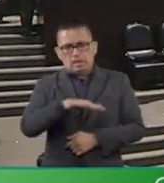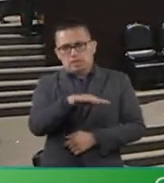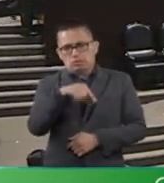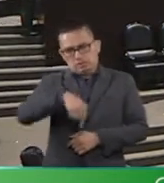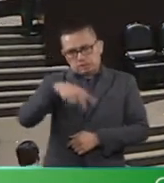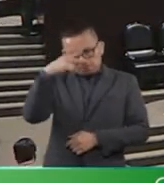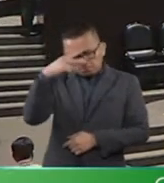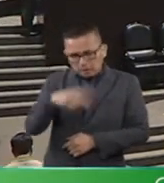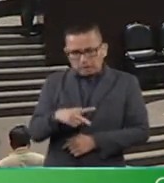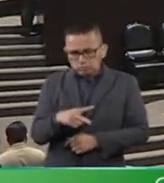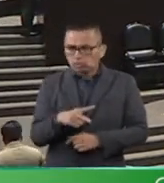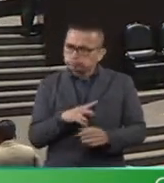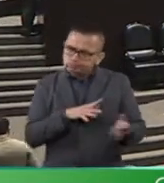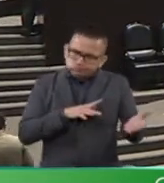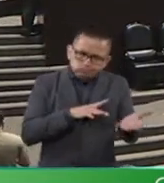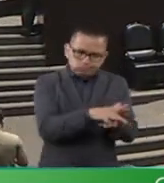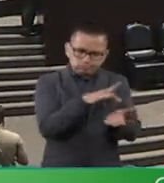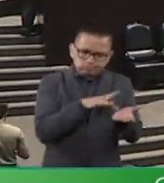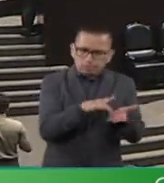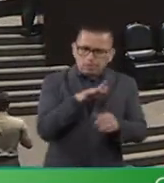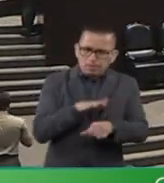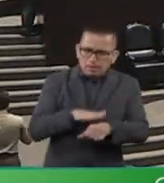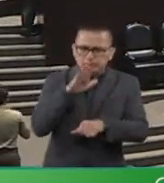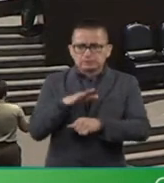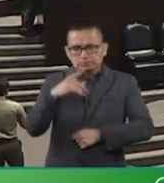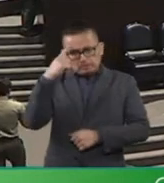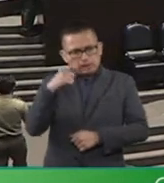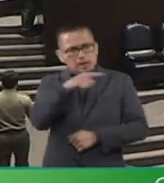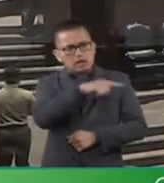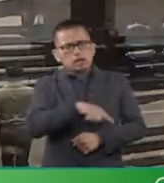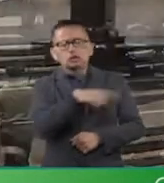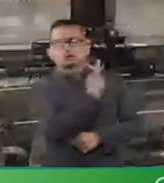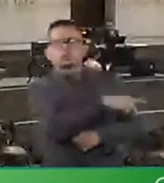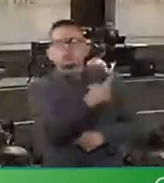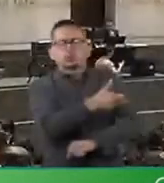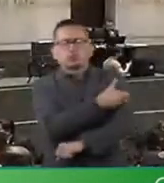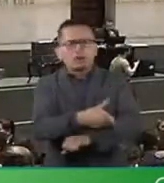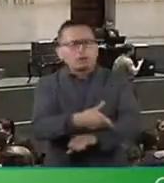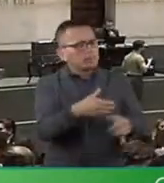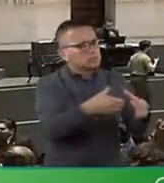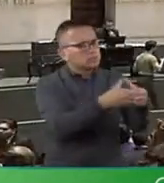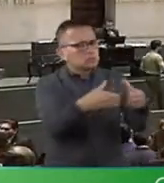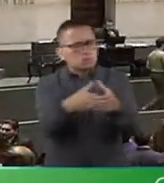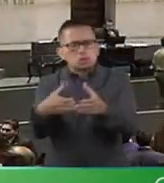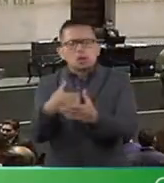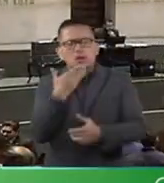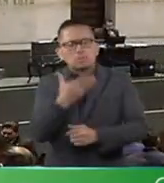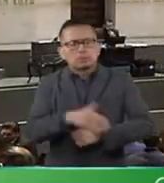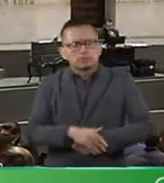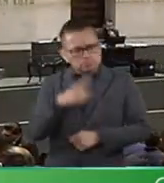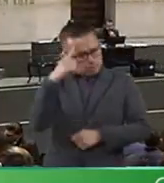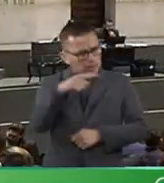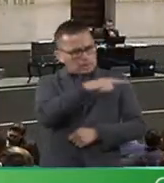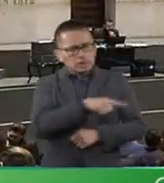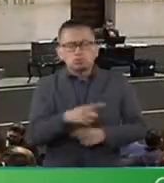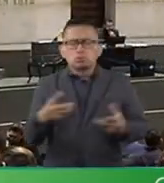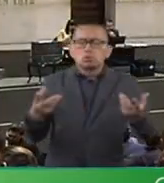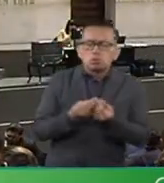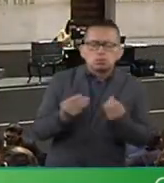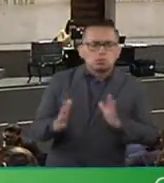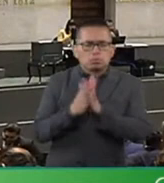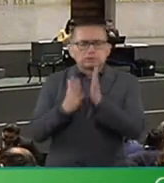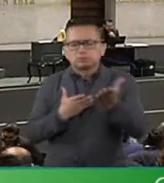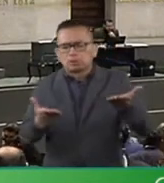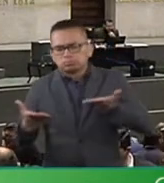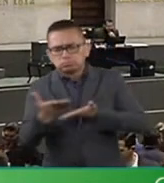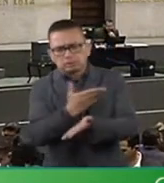nuestra sociedad a contribuir con el bien de sus familias e incorporar a estos grupos a la vida económica y activa